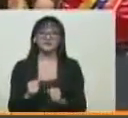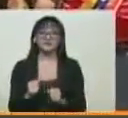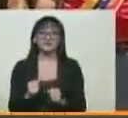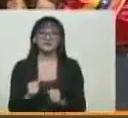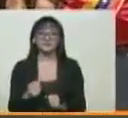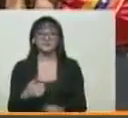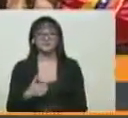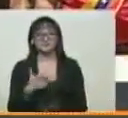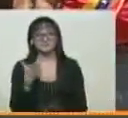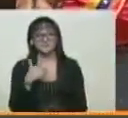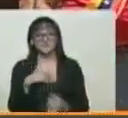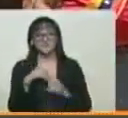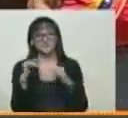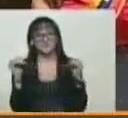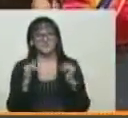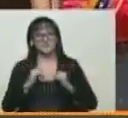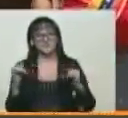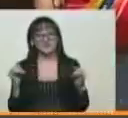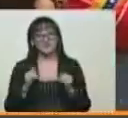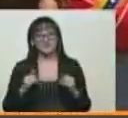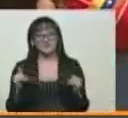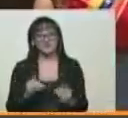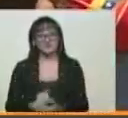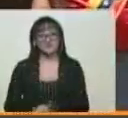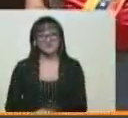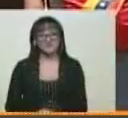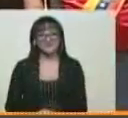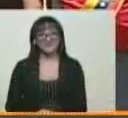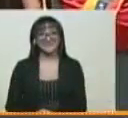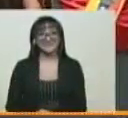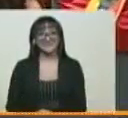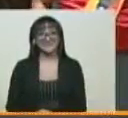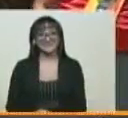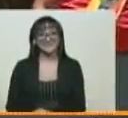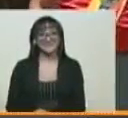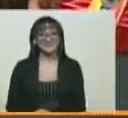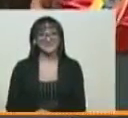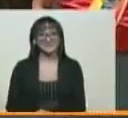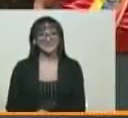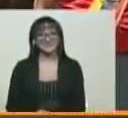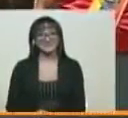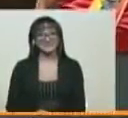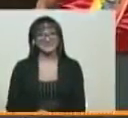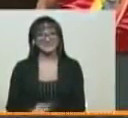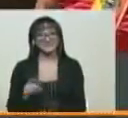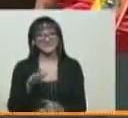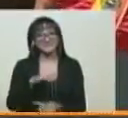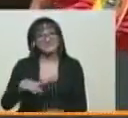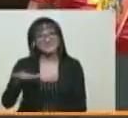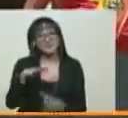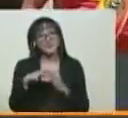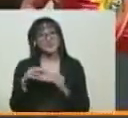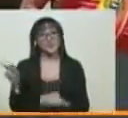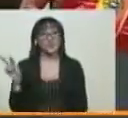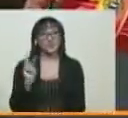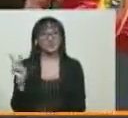Estoy feliz de estar aquí, de venir recorriendo toda Venezuela,